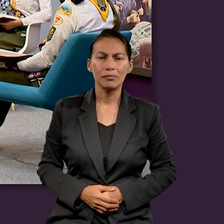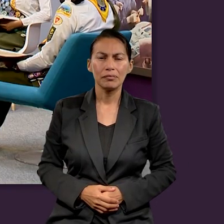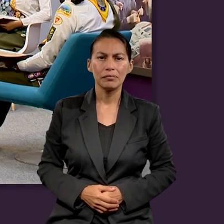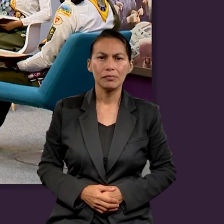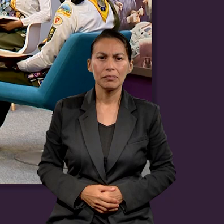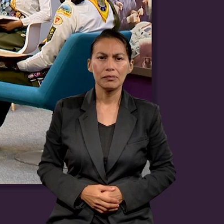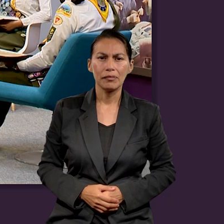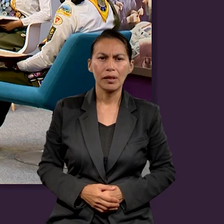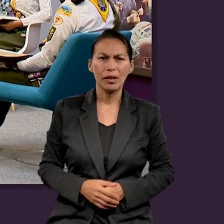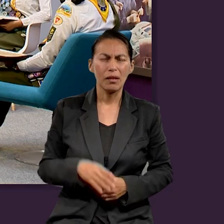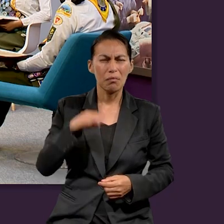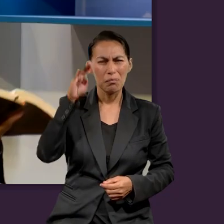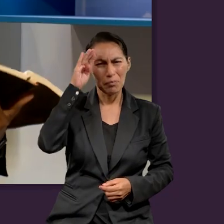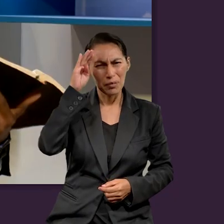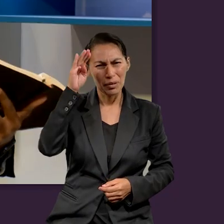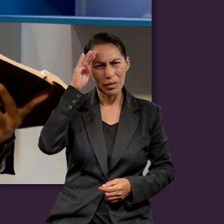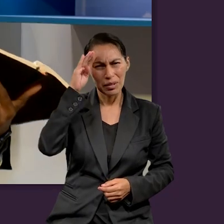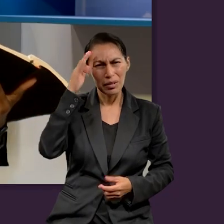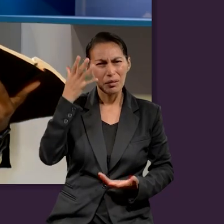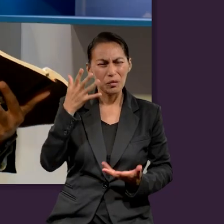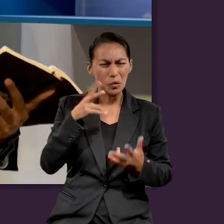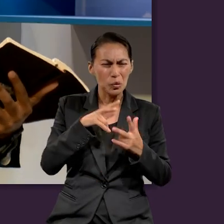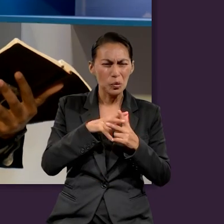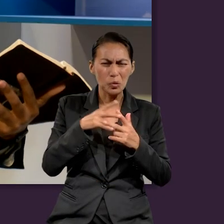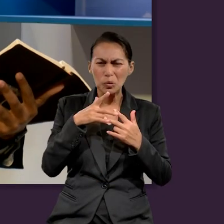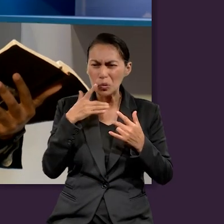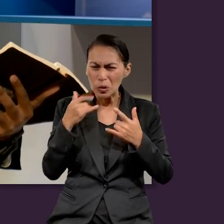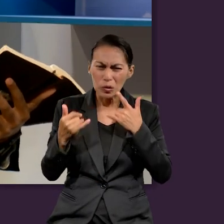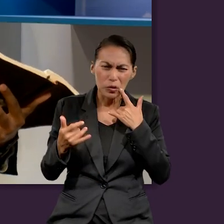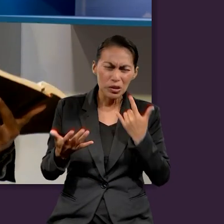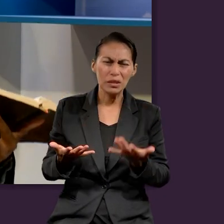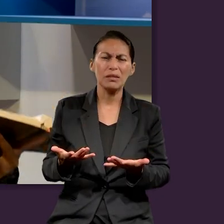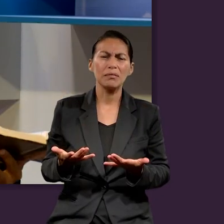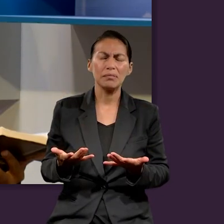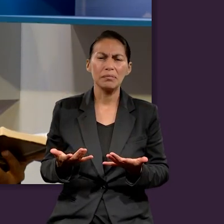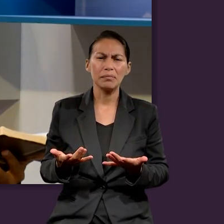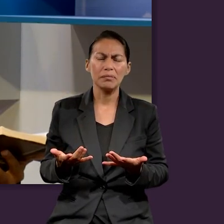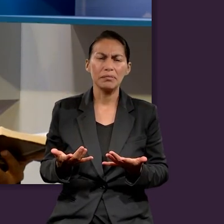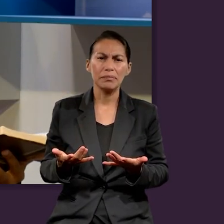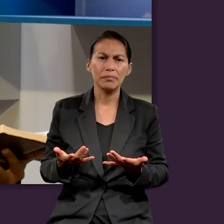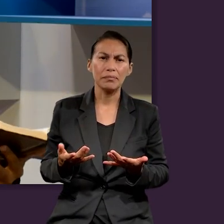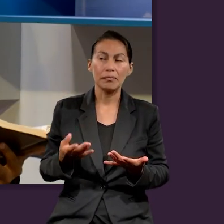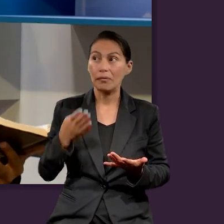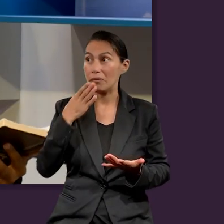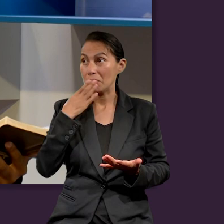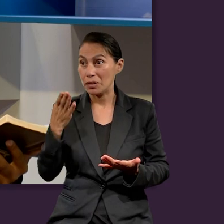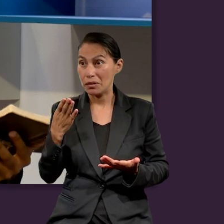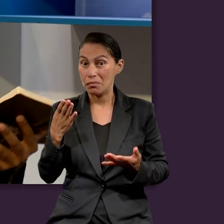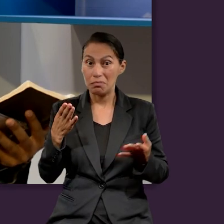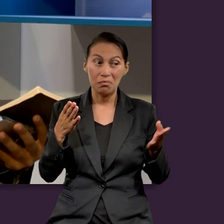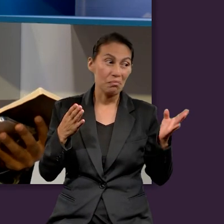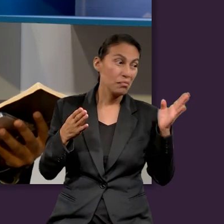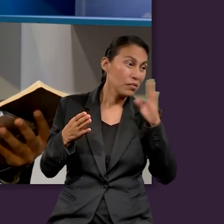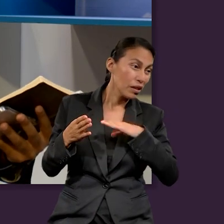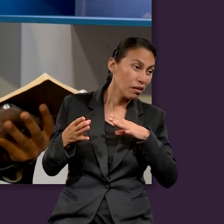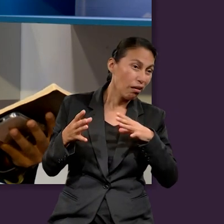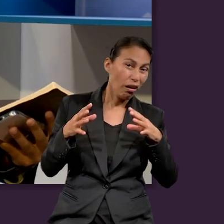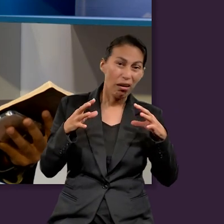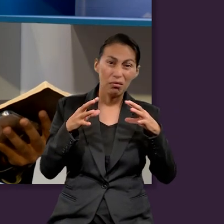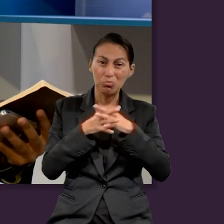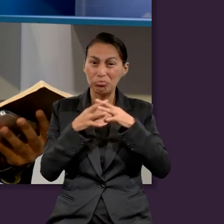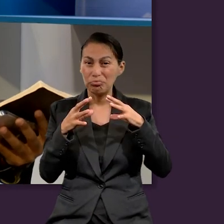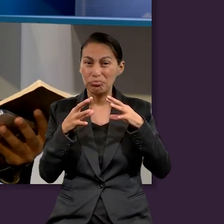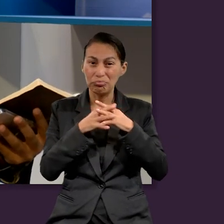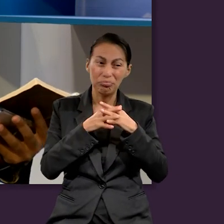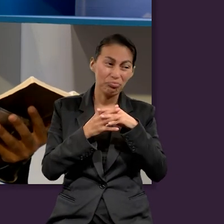poco sobre esta sobre esta batalla sobre esta lucha es una lucha ante el bien y